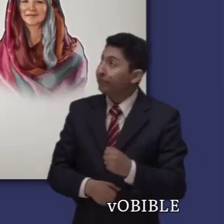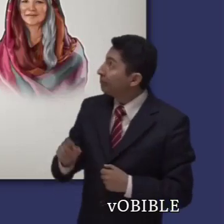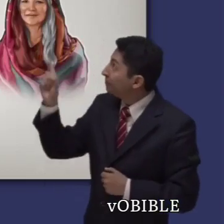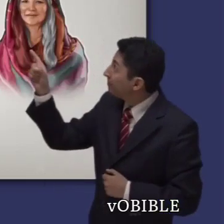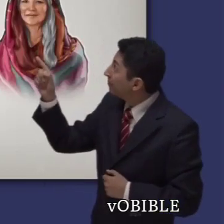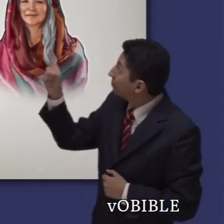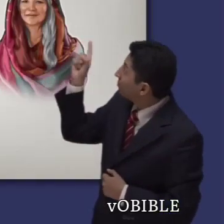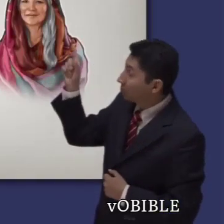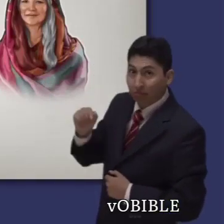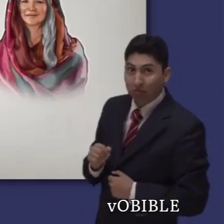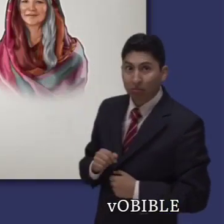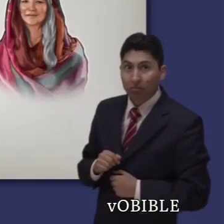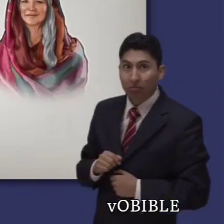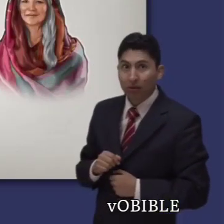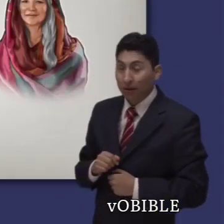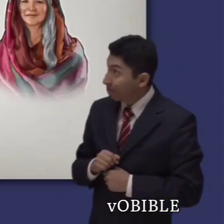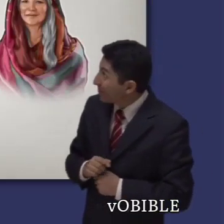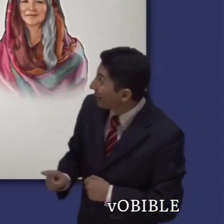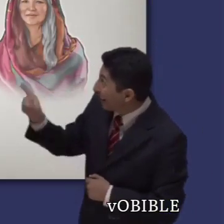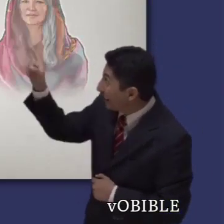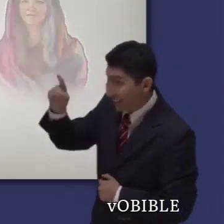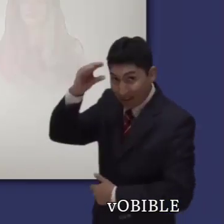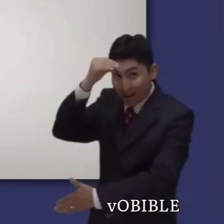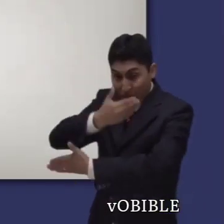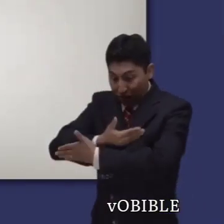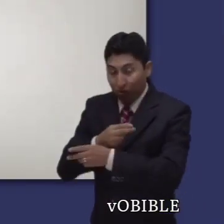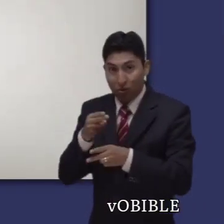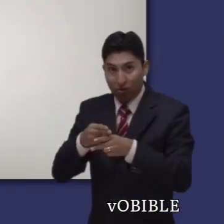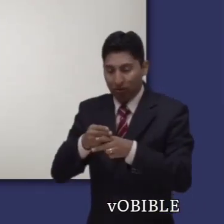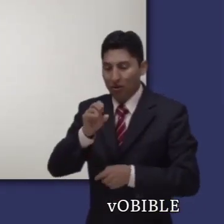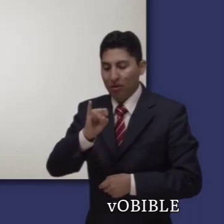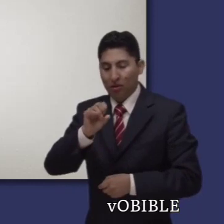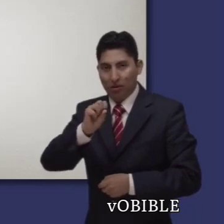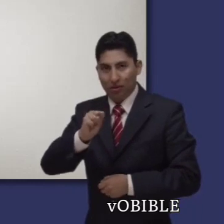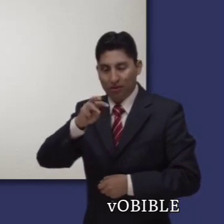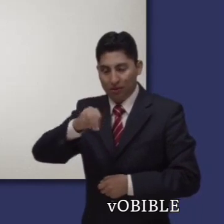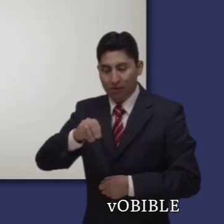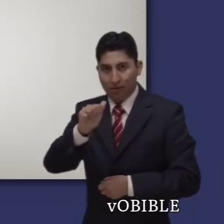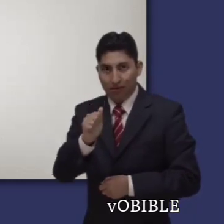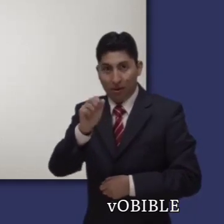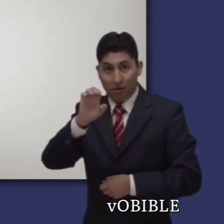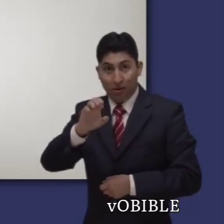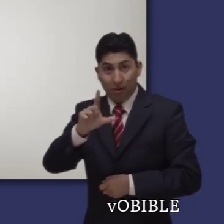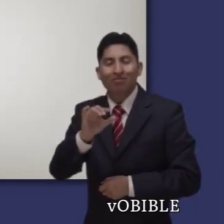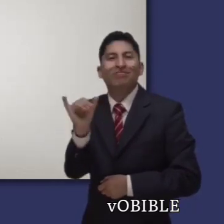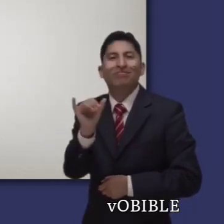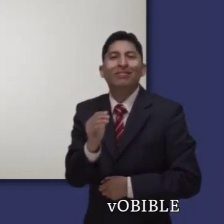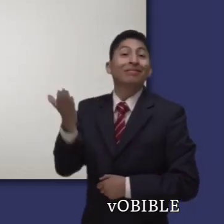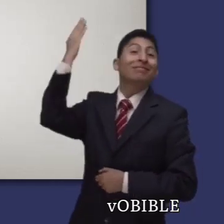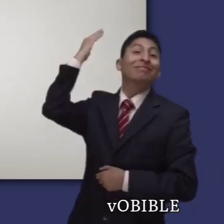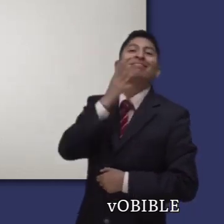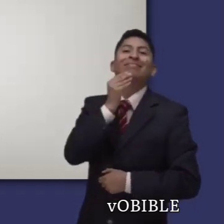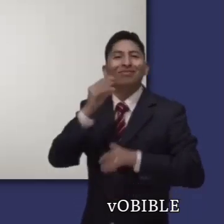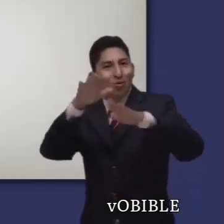Sara y sus hijos, Ismael e Isaac. Agar e Ismael representan a los hijos esclavizados de la